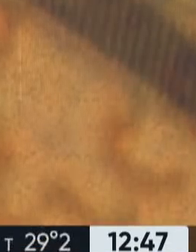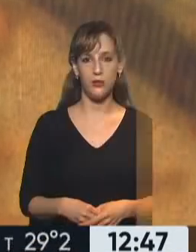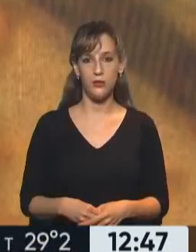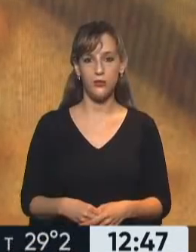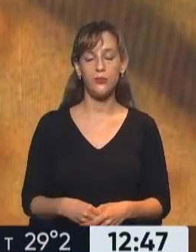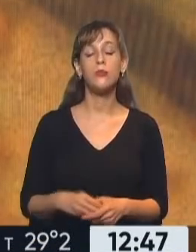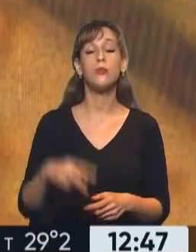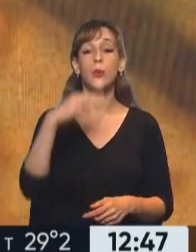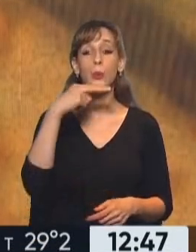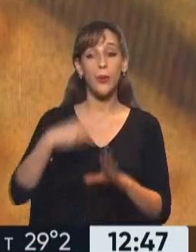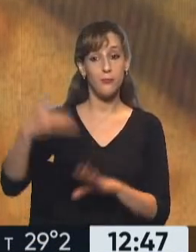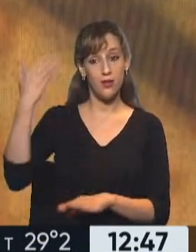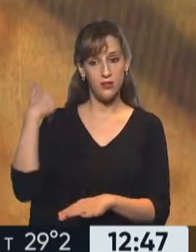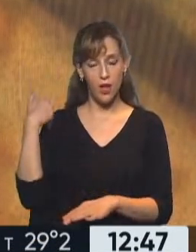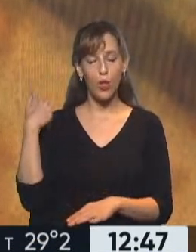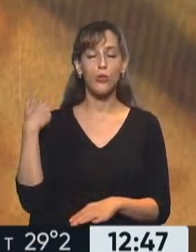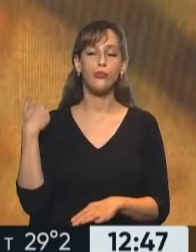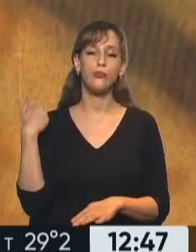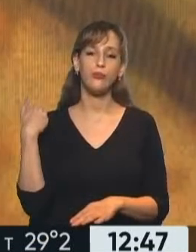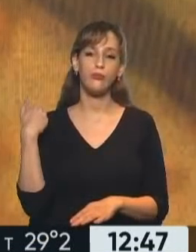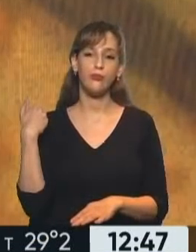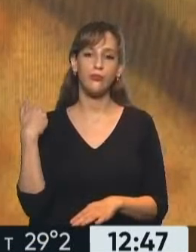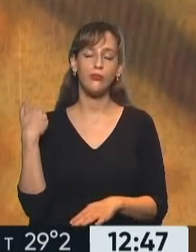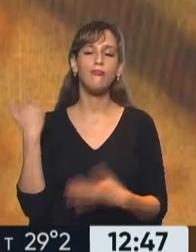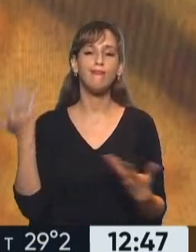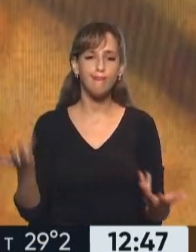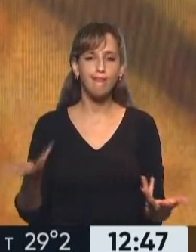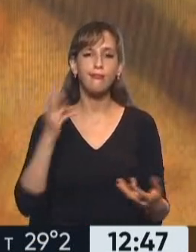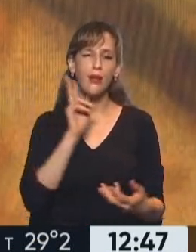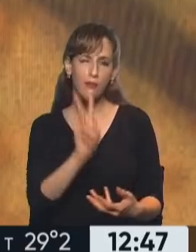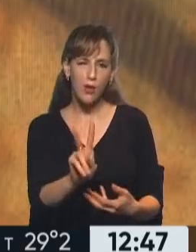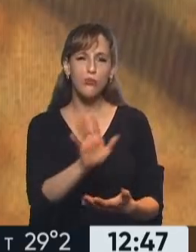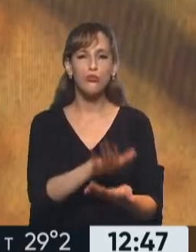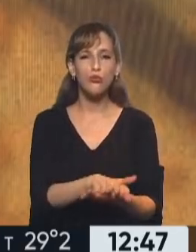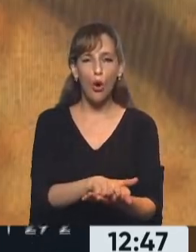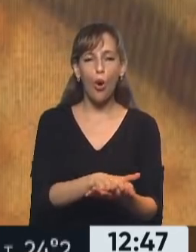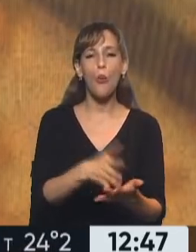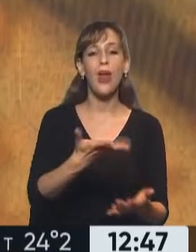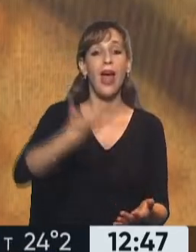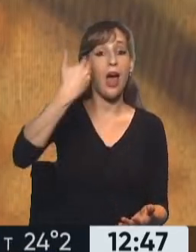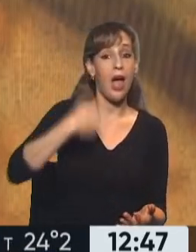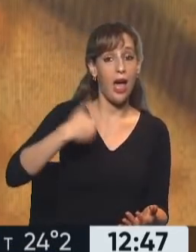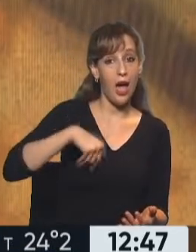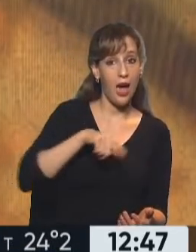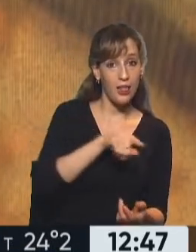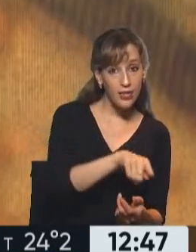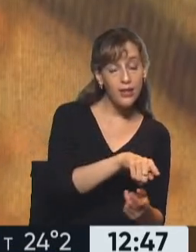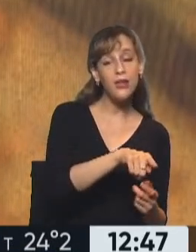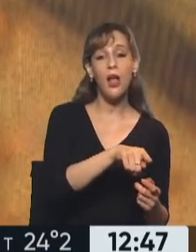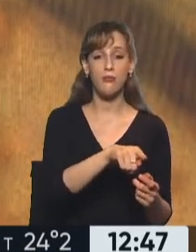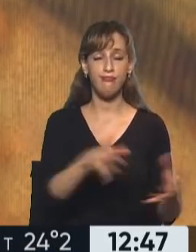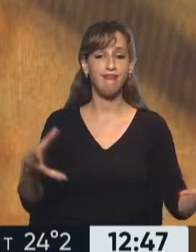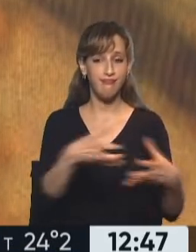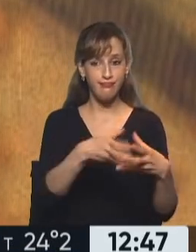El pasado viernes conocimos el principio de entendimiento entre Argentina, fundamentalmente el